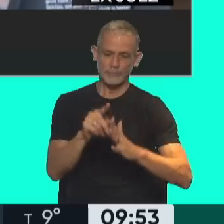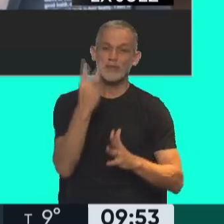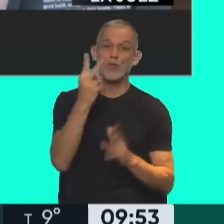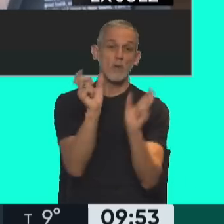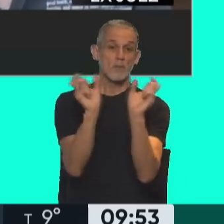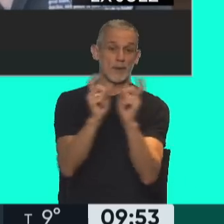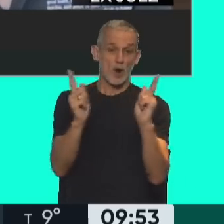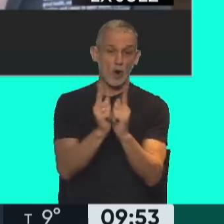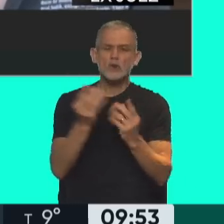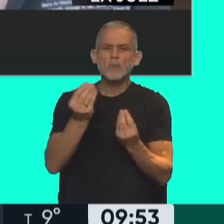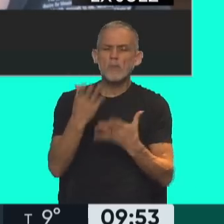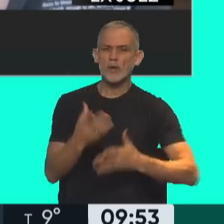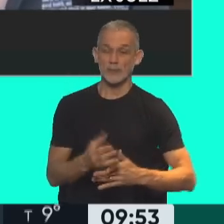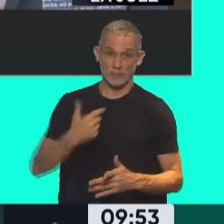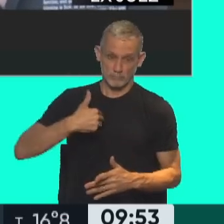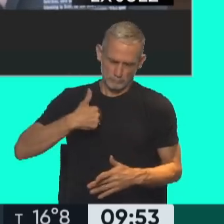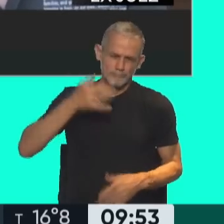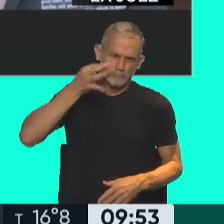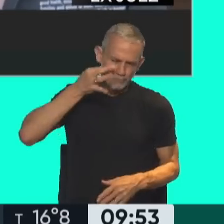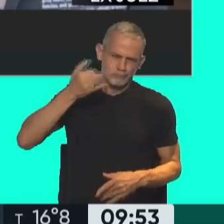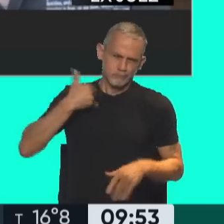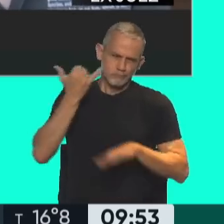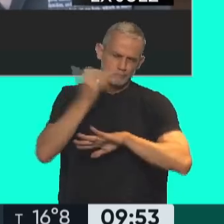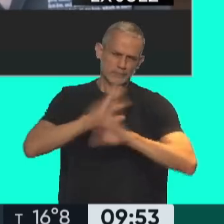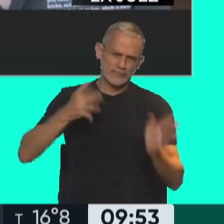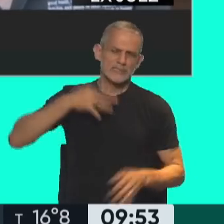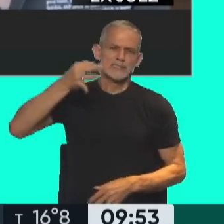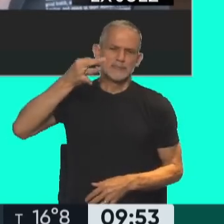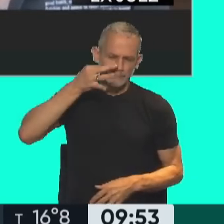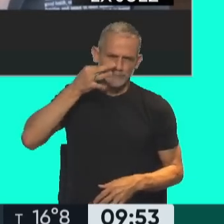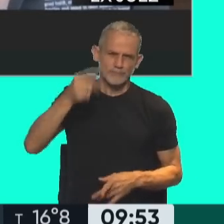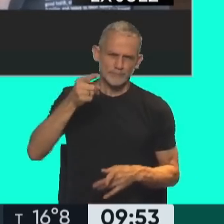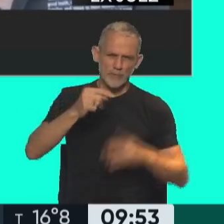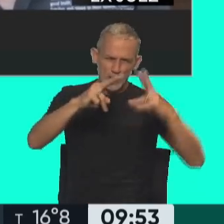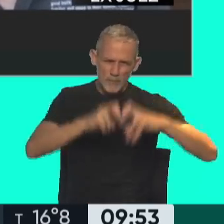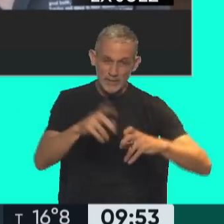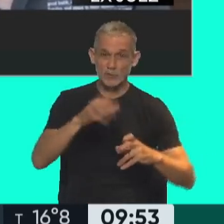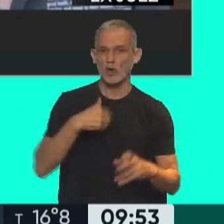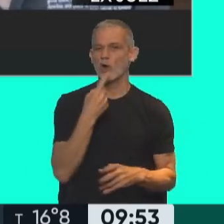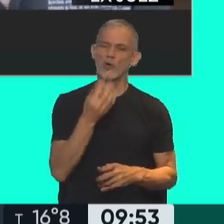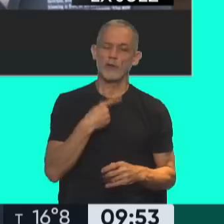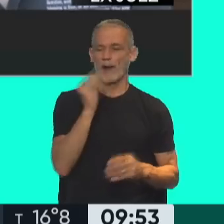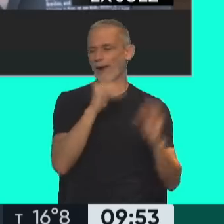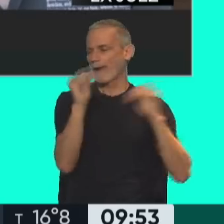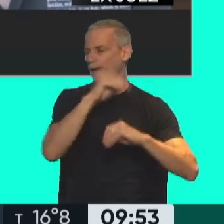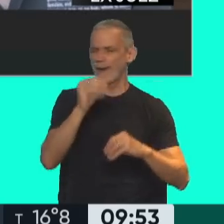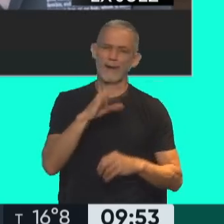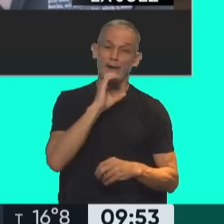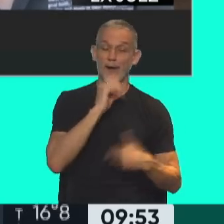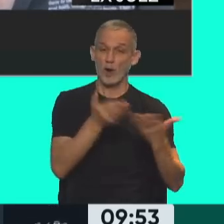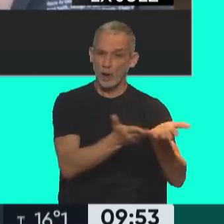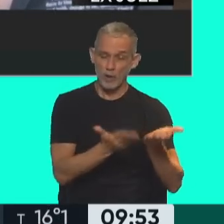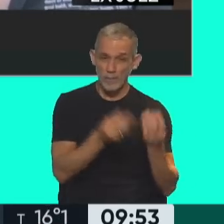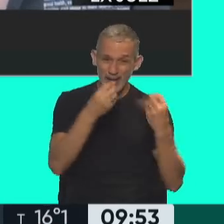palabras serían primero porque a mí me consta personalmente que es a eso que yo denomino parodia se